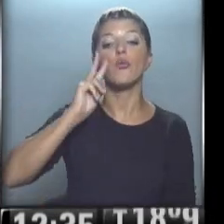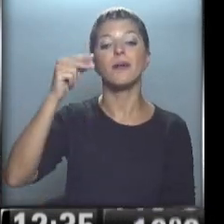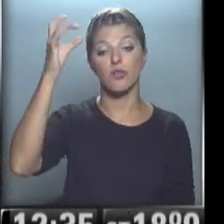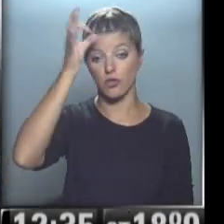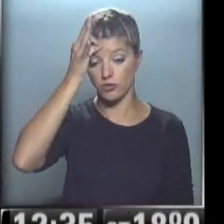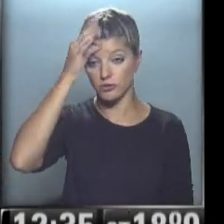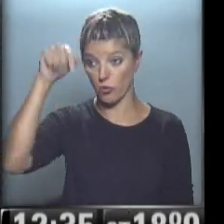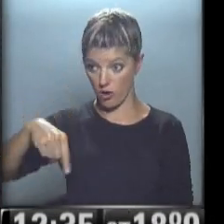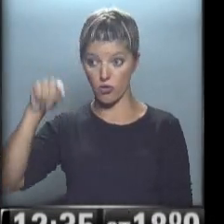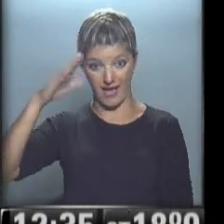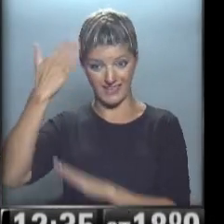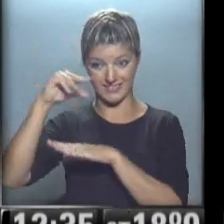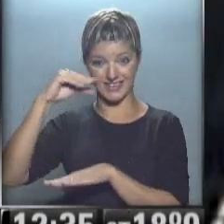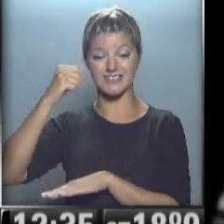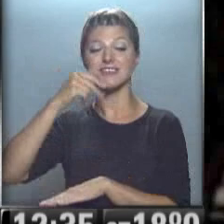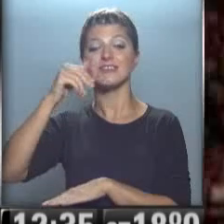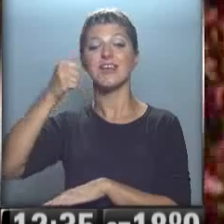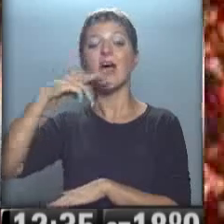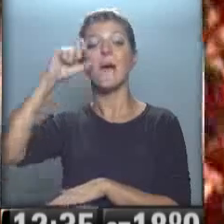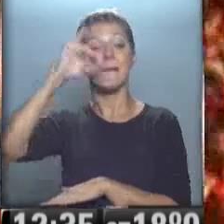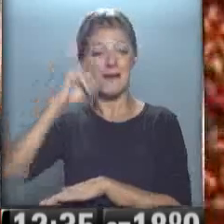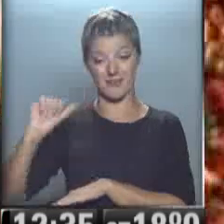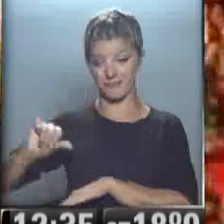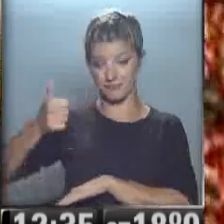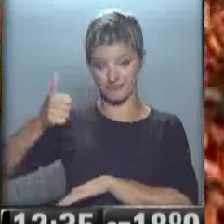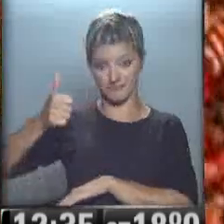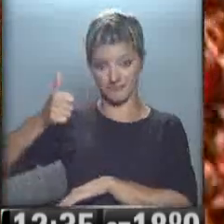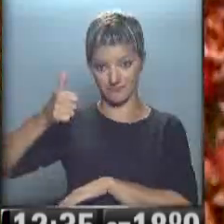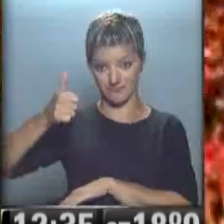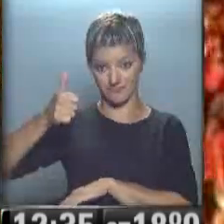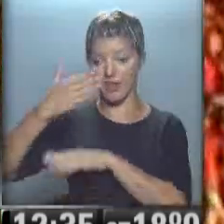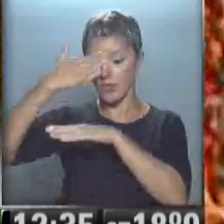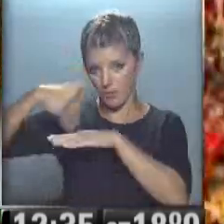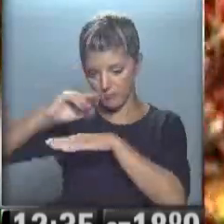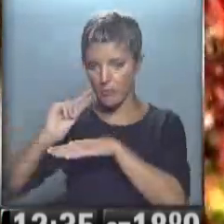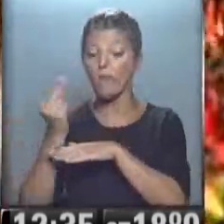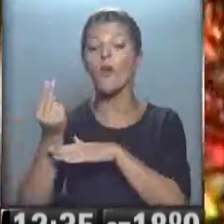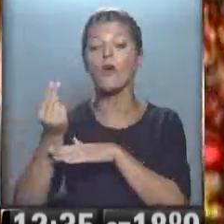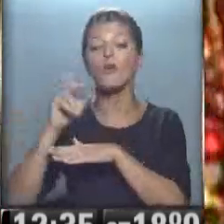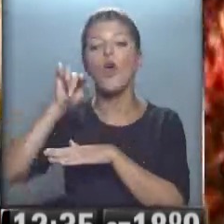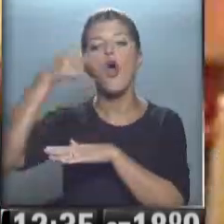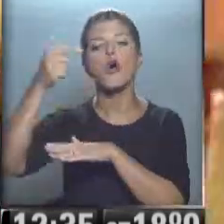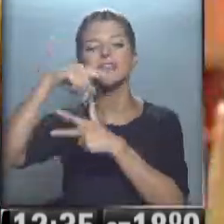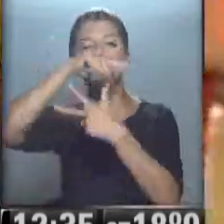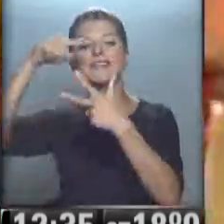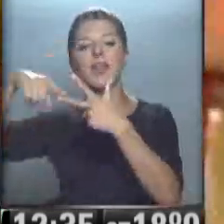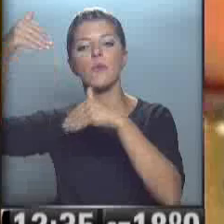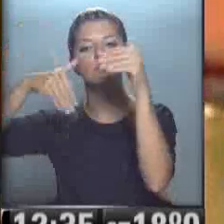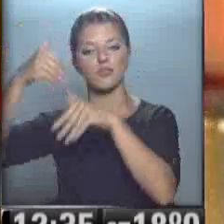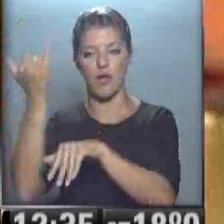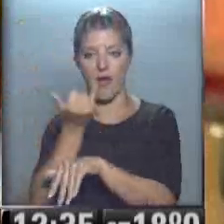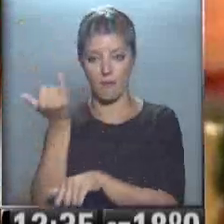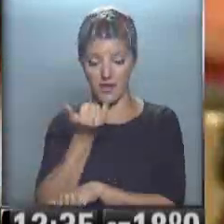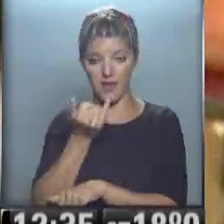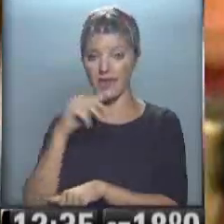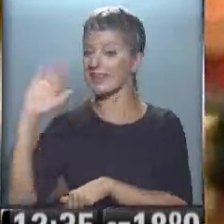201z Gan pora vez la presidencia poco antes de morir se desarrollar otras TR elecciones en las que El